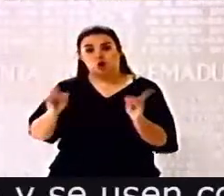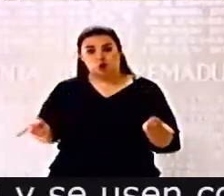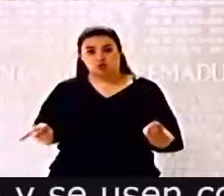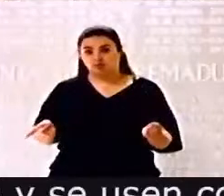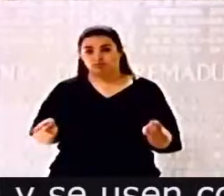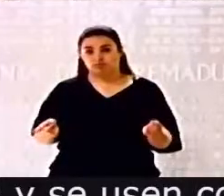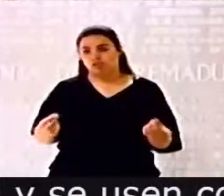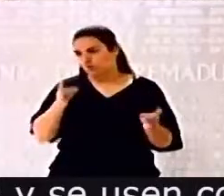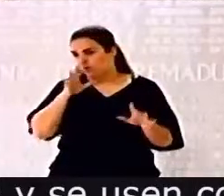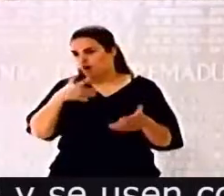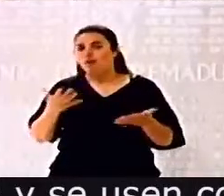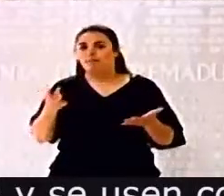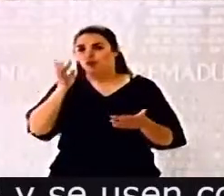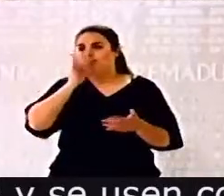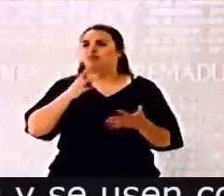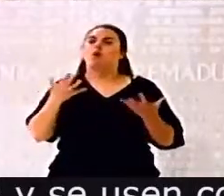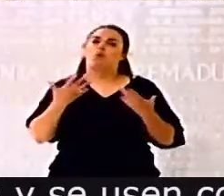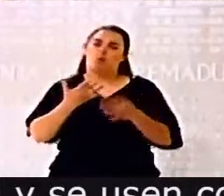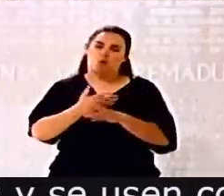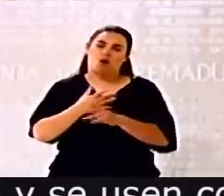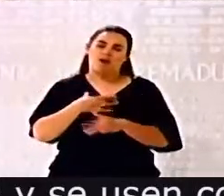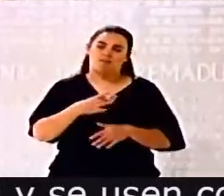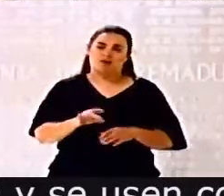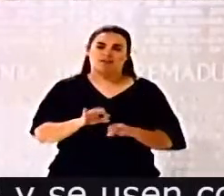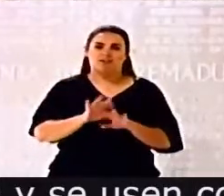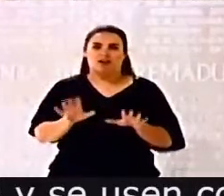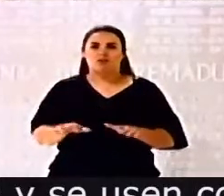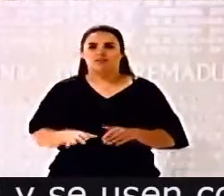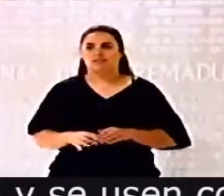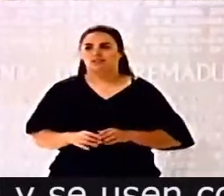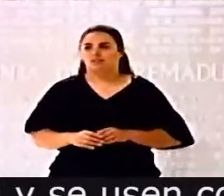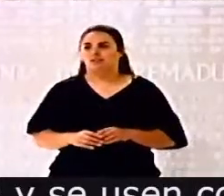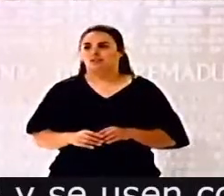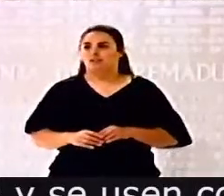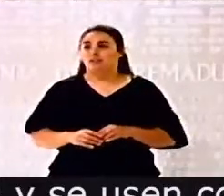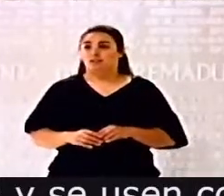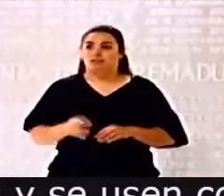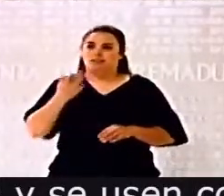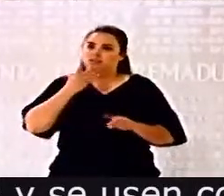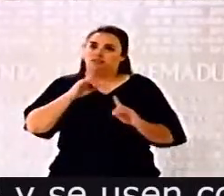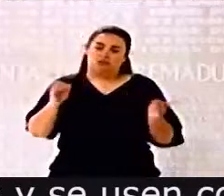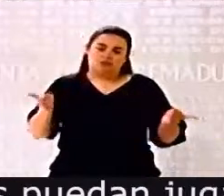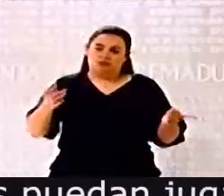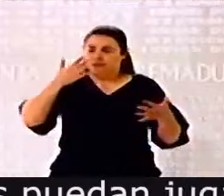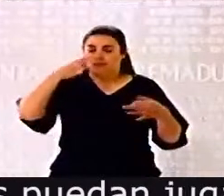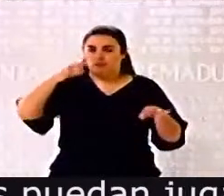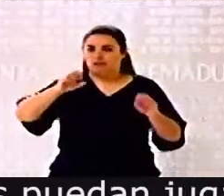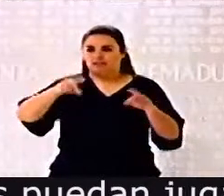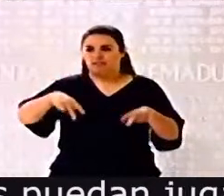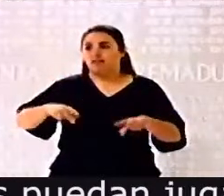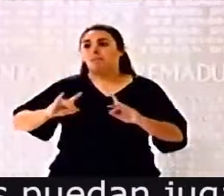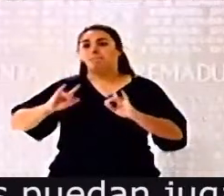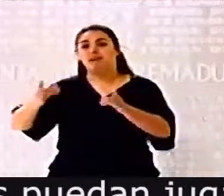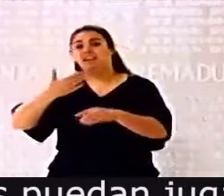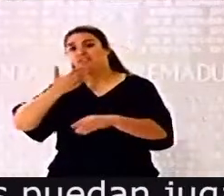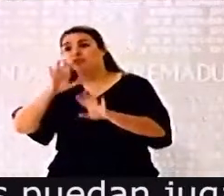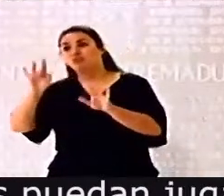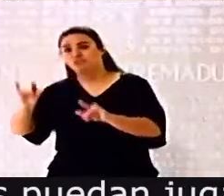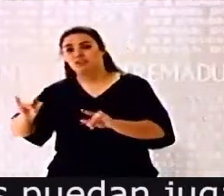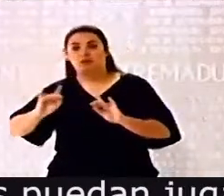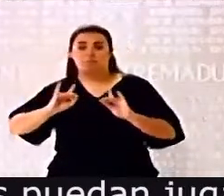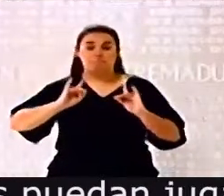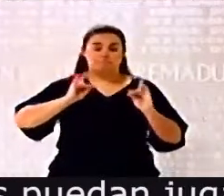viendo, pero que los niños ya puedan jugar en los parques infantiles, claro. Si no, sería un sinsentido. Es decir, permitir parques de ocio